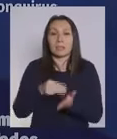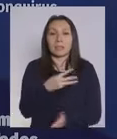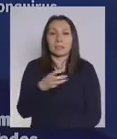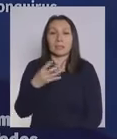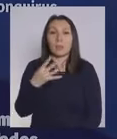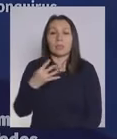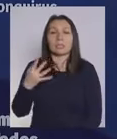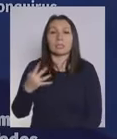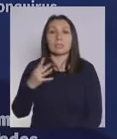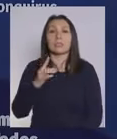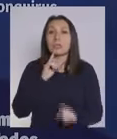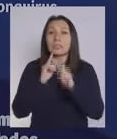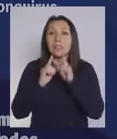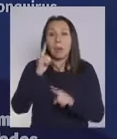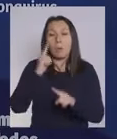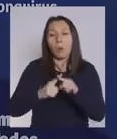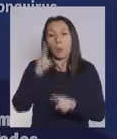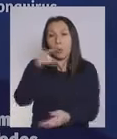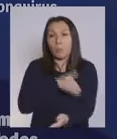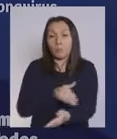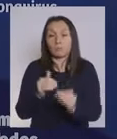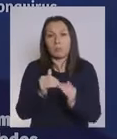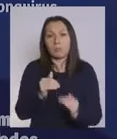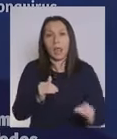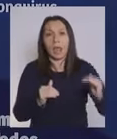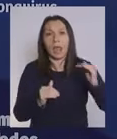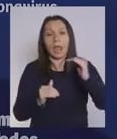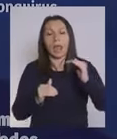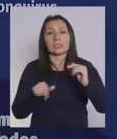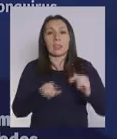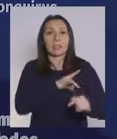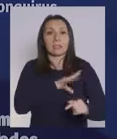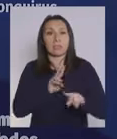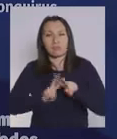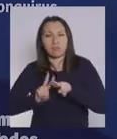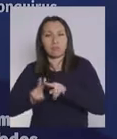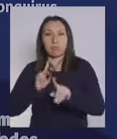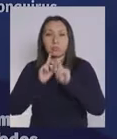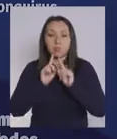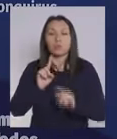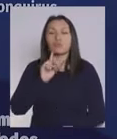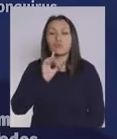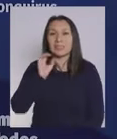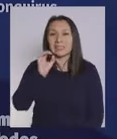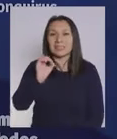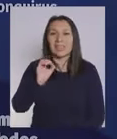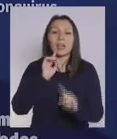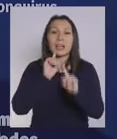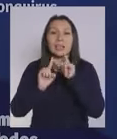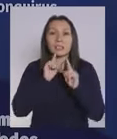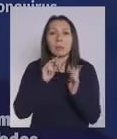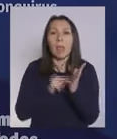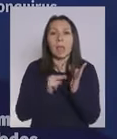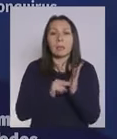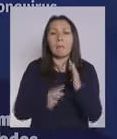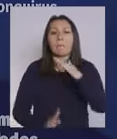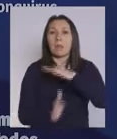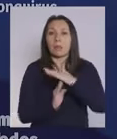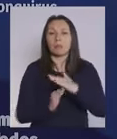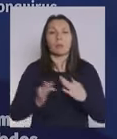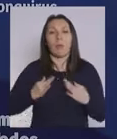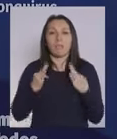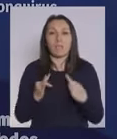93.345 tests por millón de habitantes. Supera la media nacional y tiene cero exámenes en espera. Así